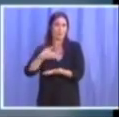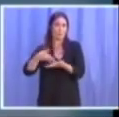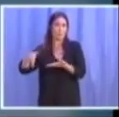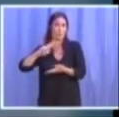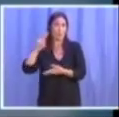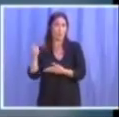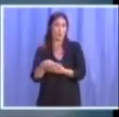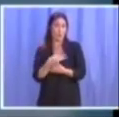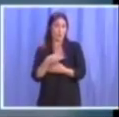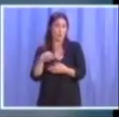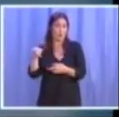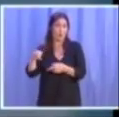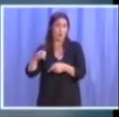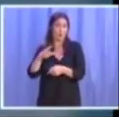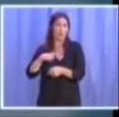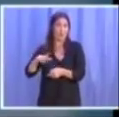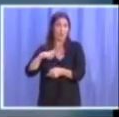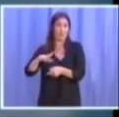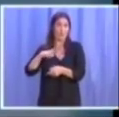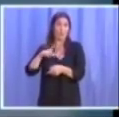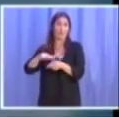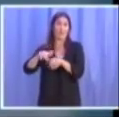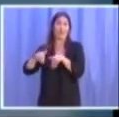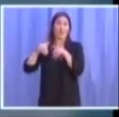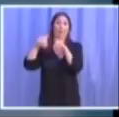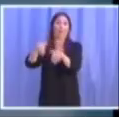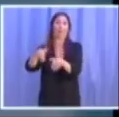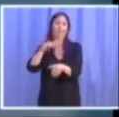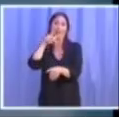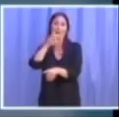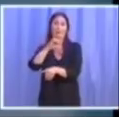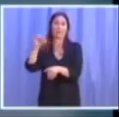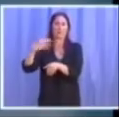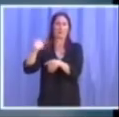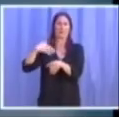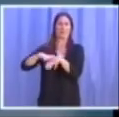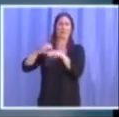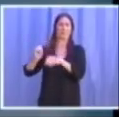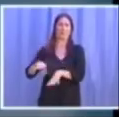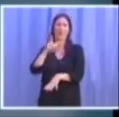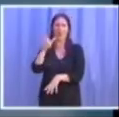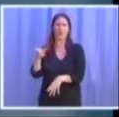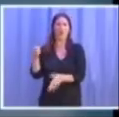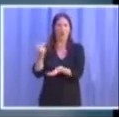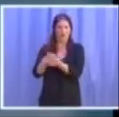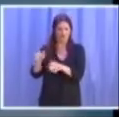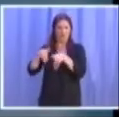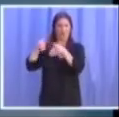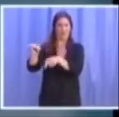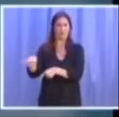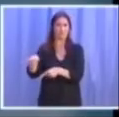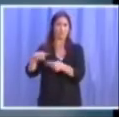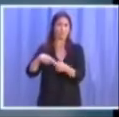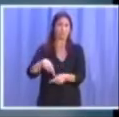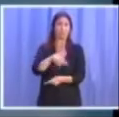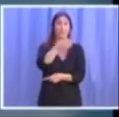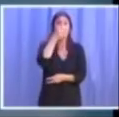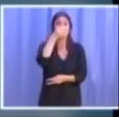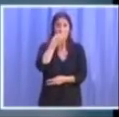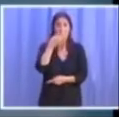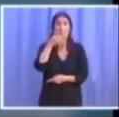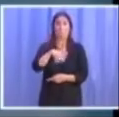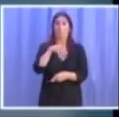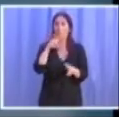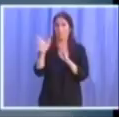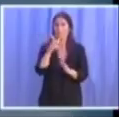candidato se presenta el jefe de la banda, que ya dimitió y tiene la desfachatez de presentarse de nuevo. Y el PSOE nos ofrece otro candidato también